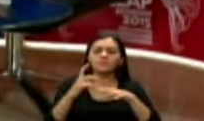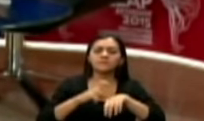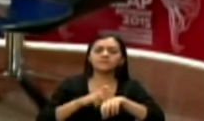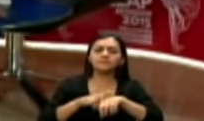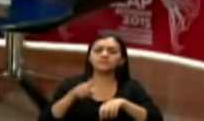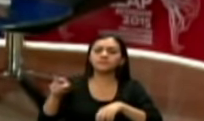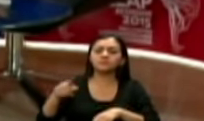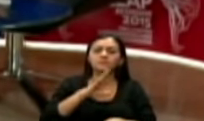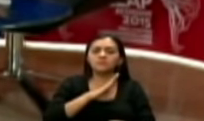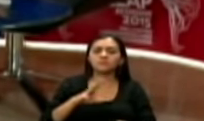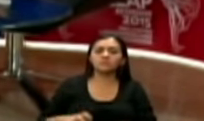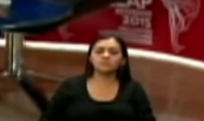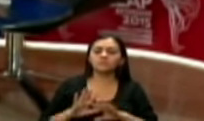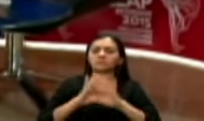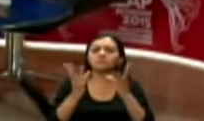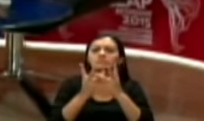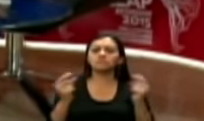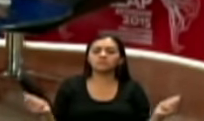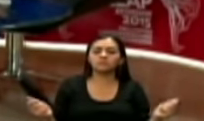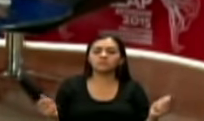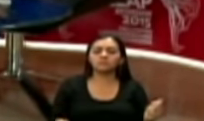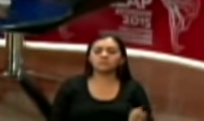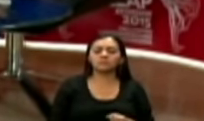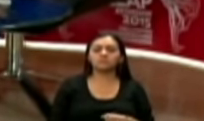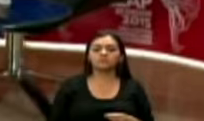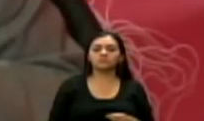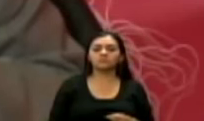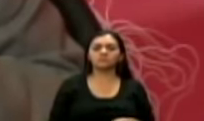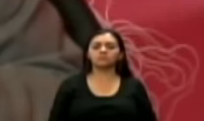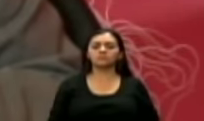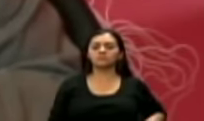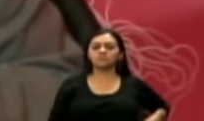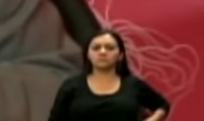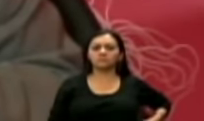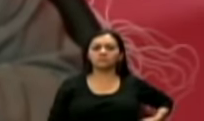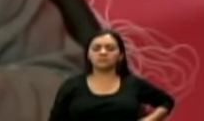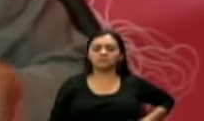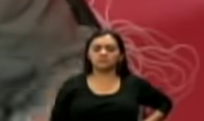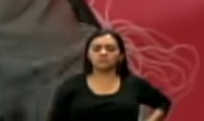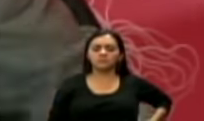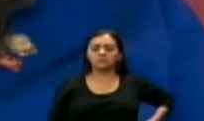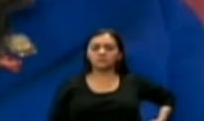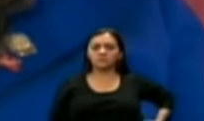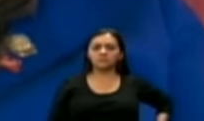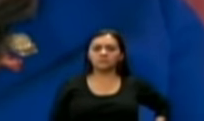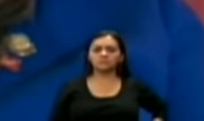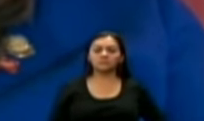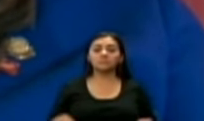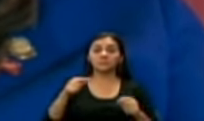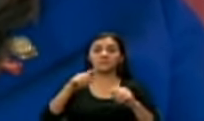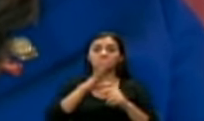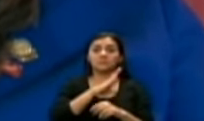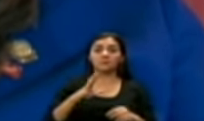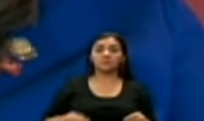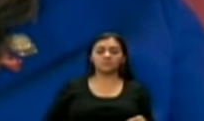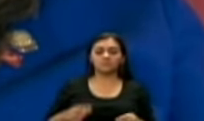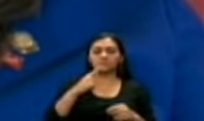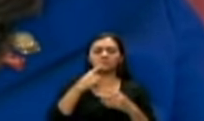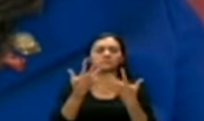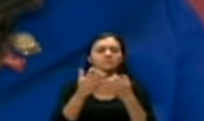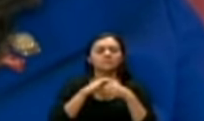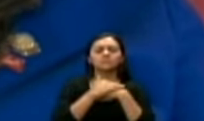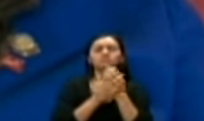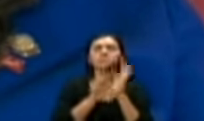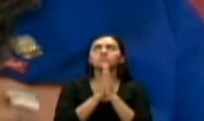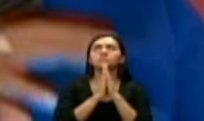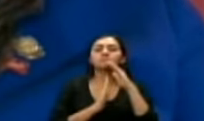que la población asimile justamente este cambio, este proceso? Como la población salvadoreña ansiaba la paz,